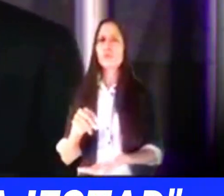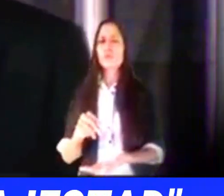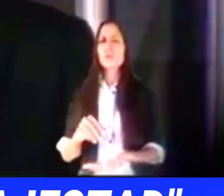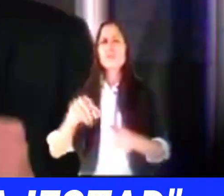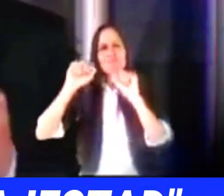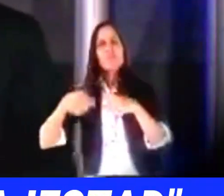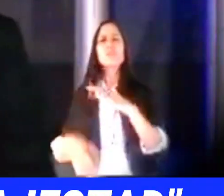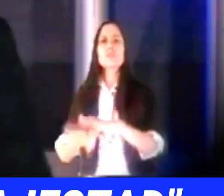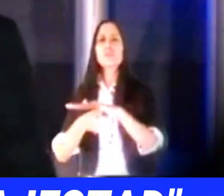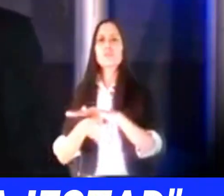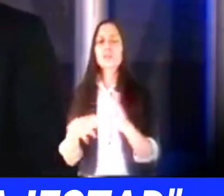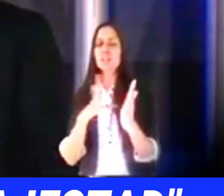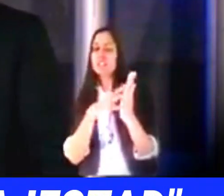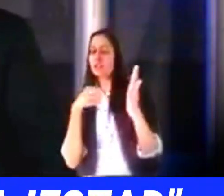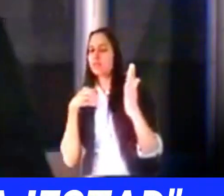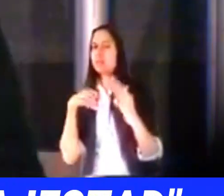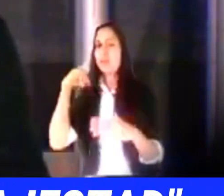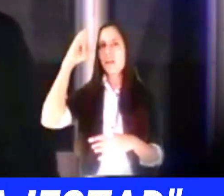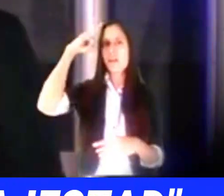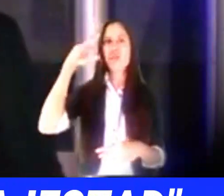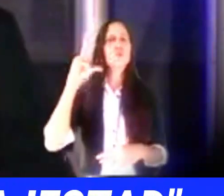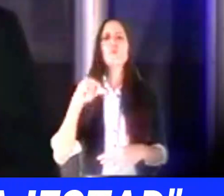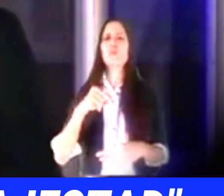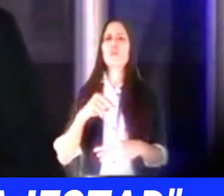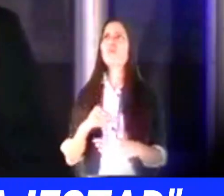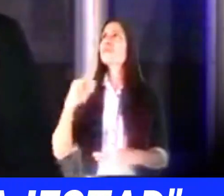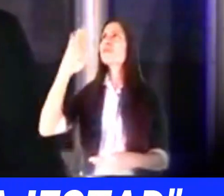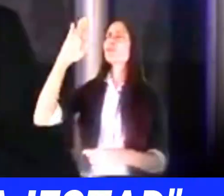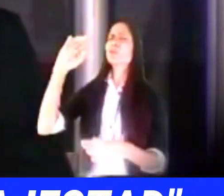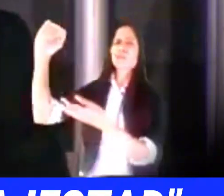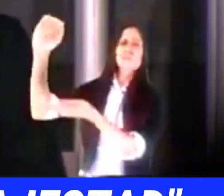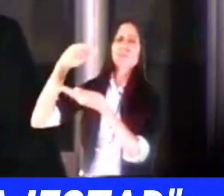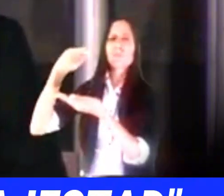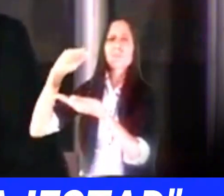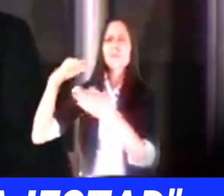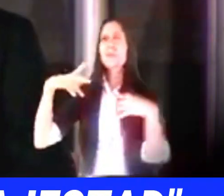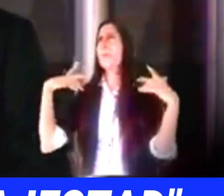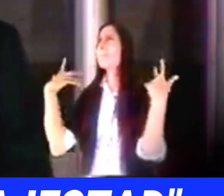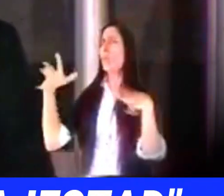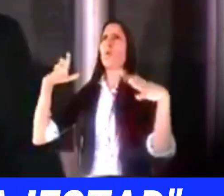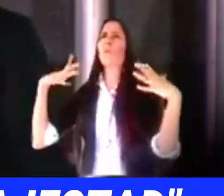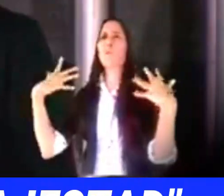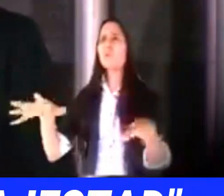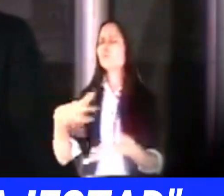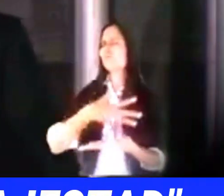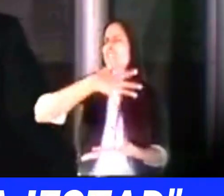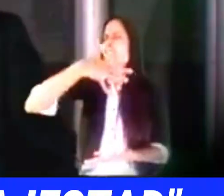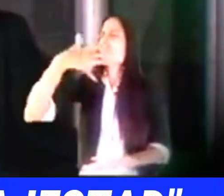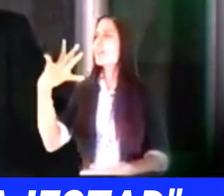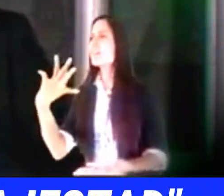entregado. Porque lo que Dios nos ha entregado es sencillamente extraordinario. Somos